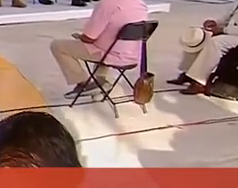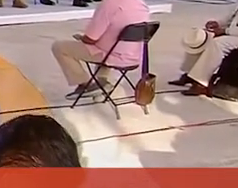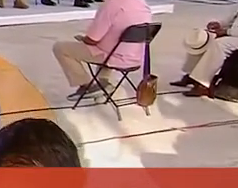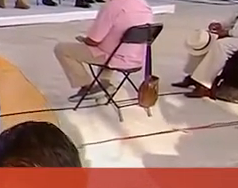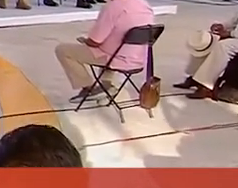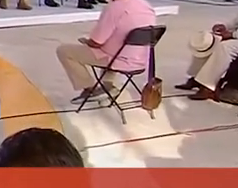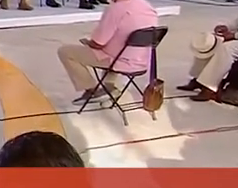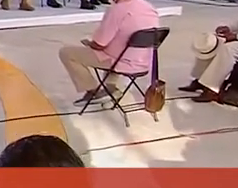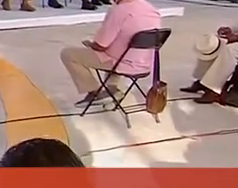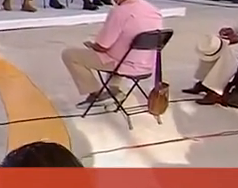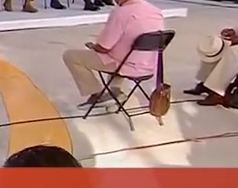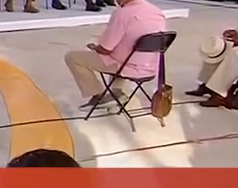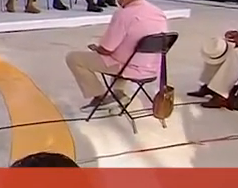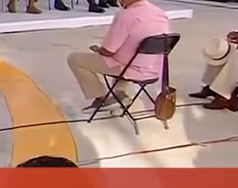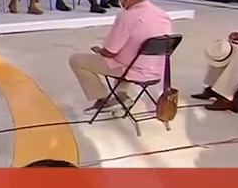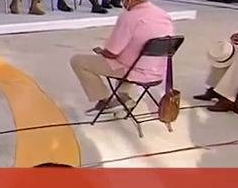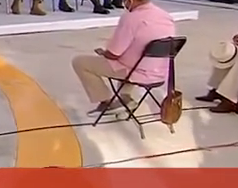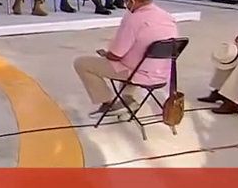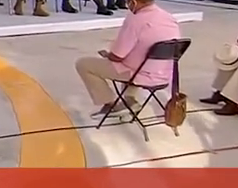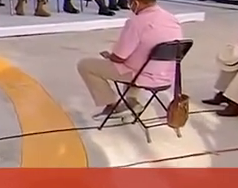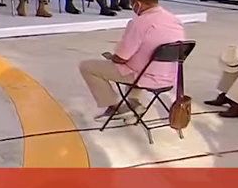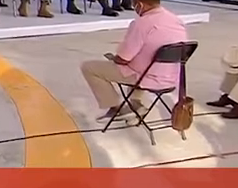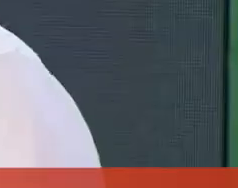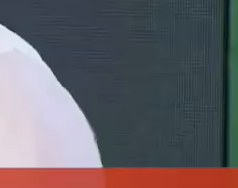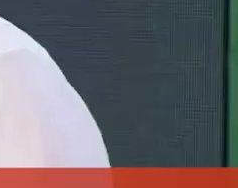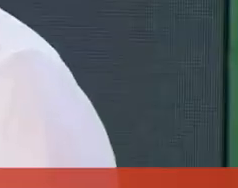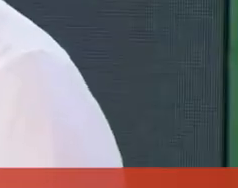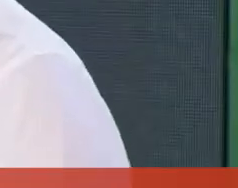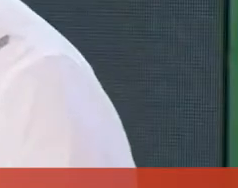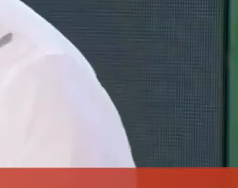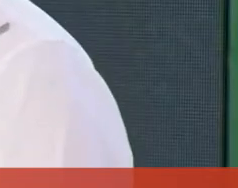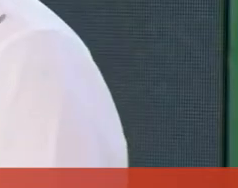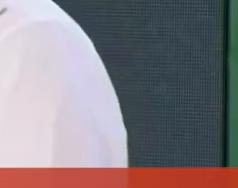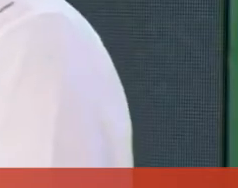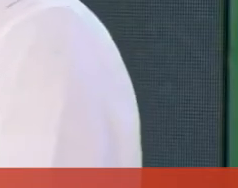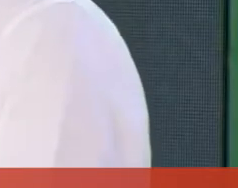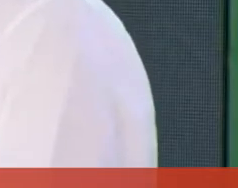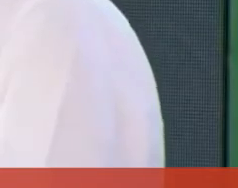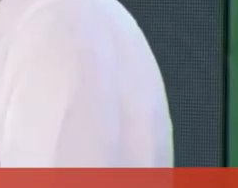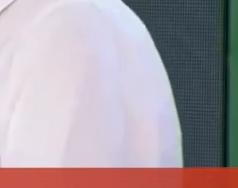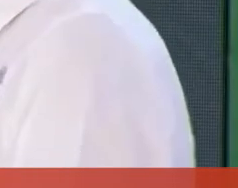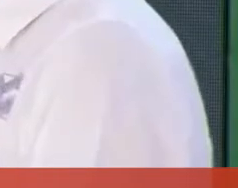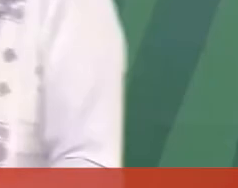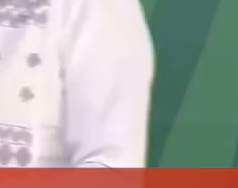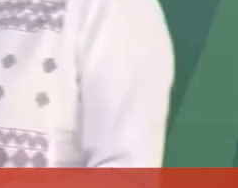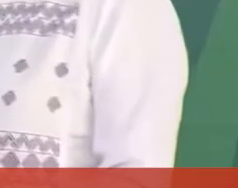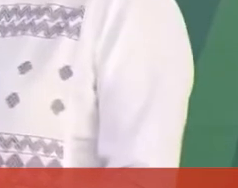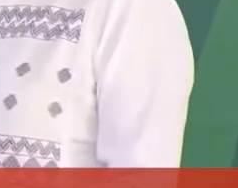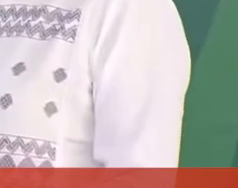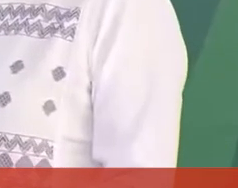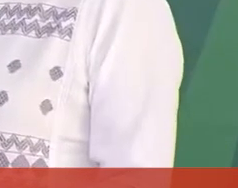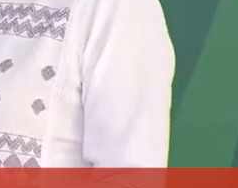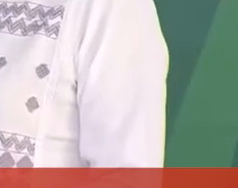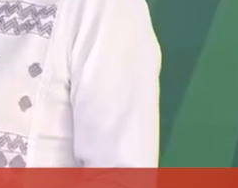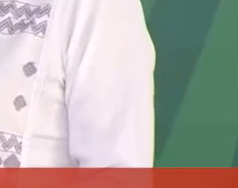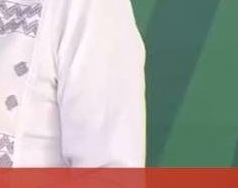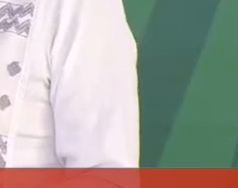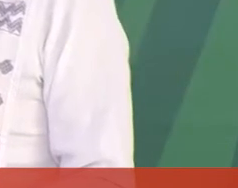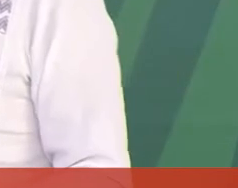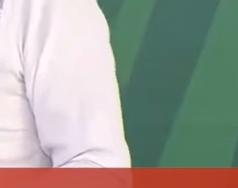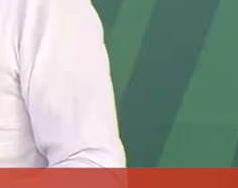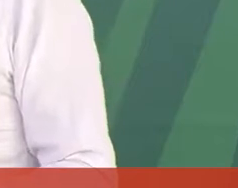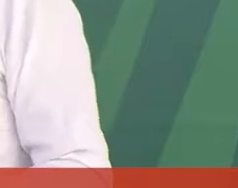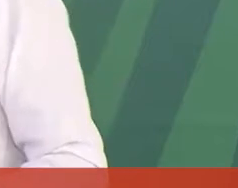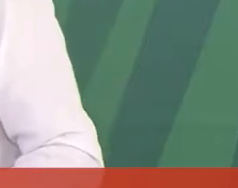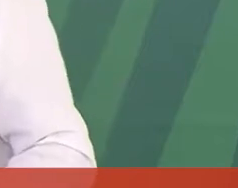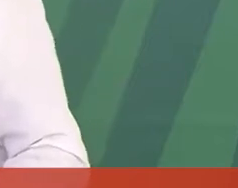Todos, pero más cuando se trata de un periodismo de denuncia,